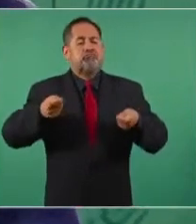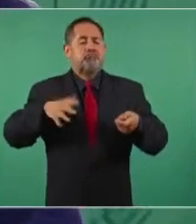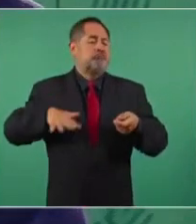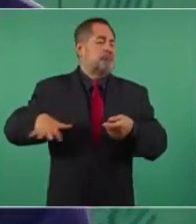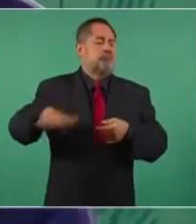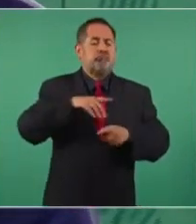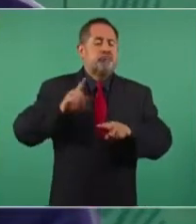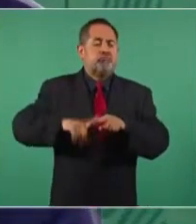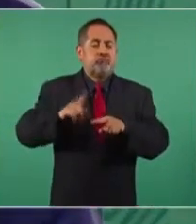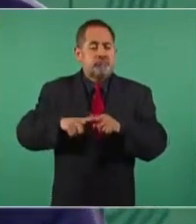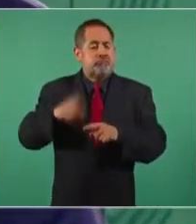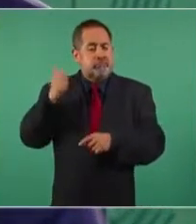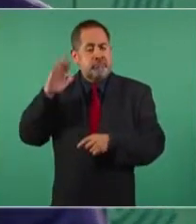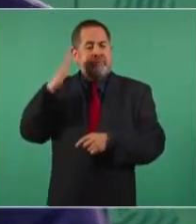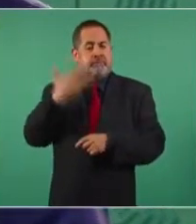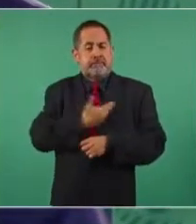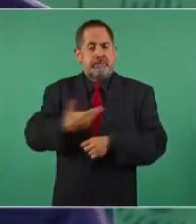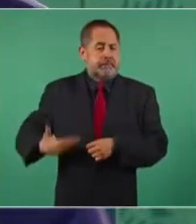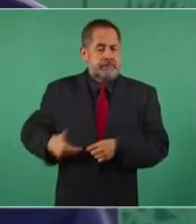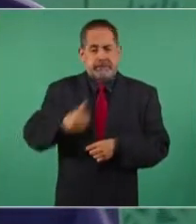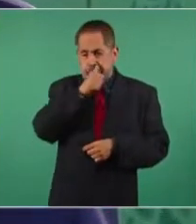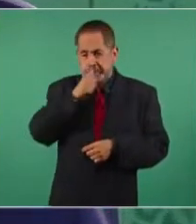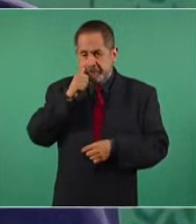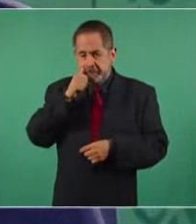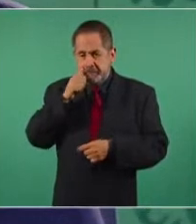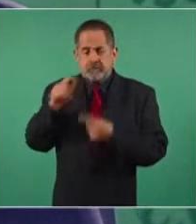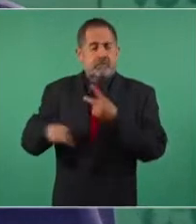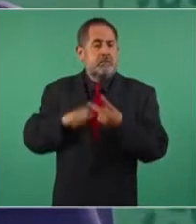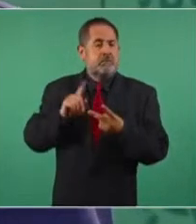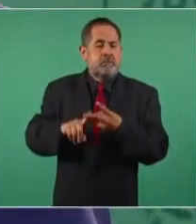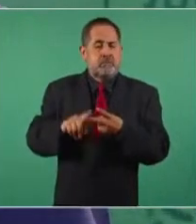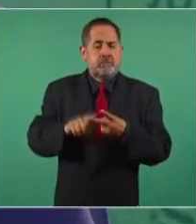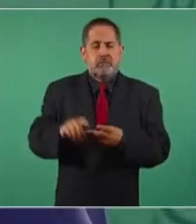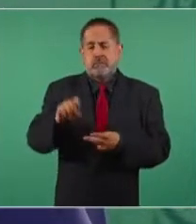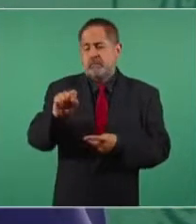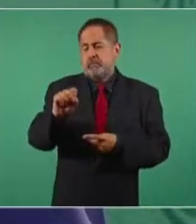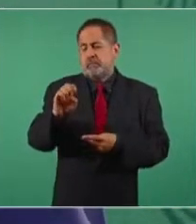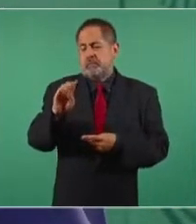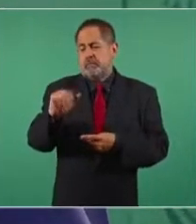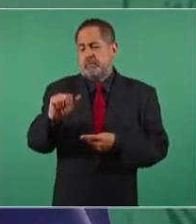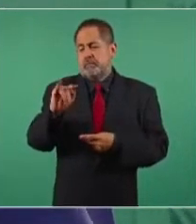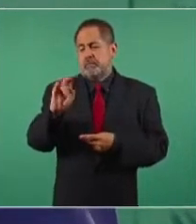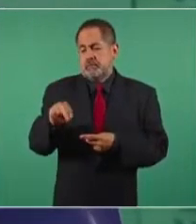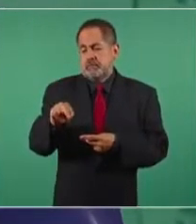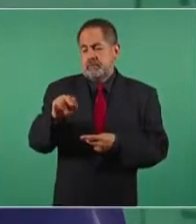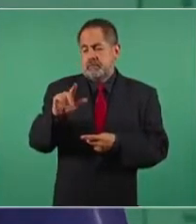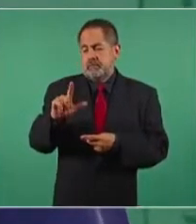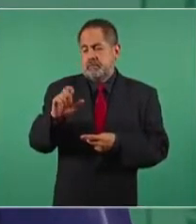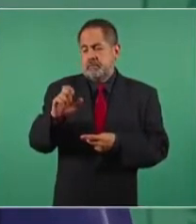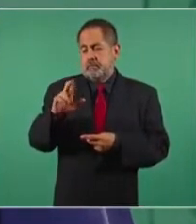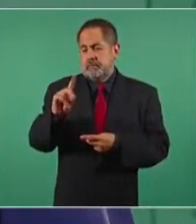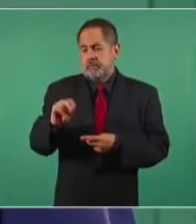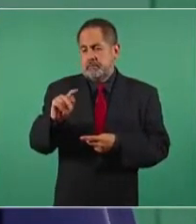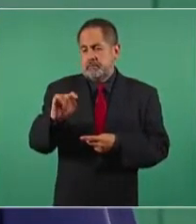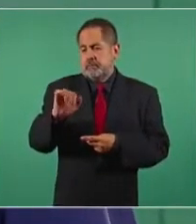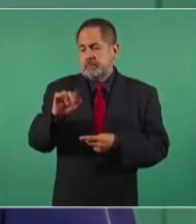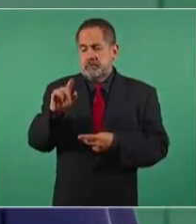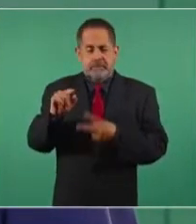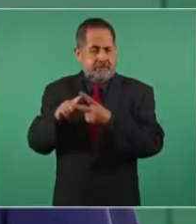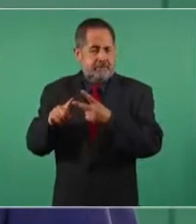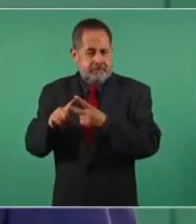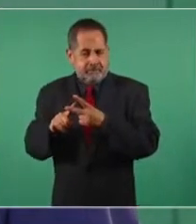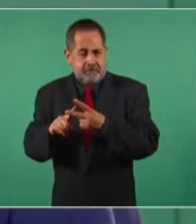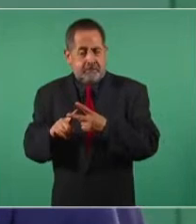el presidente cuál es el presidente sebastián lerdo de tejada pero la primera